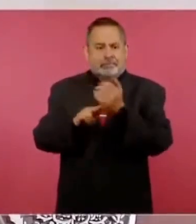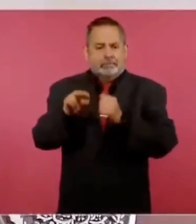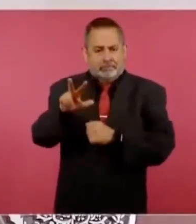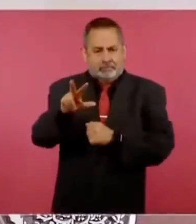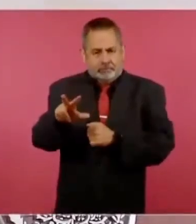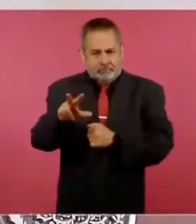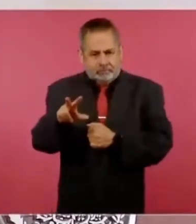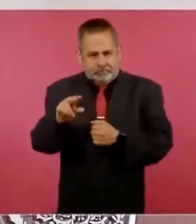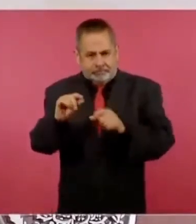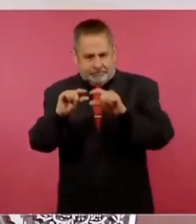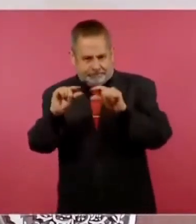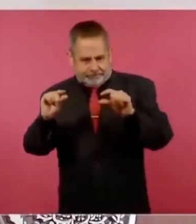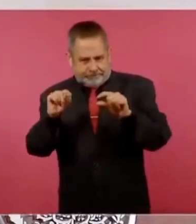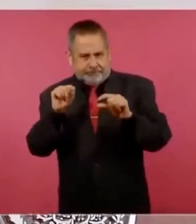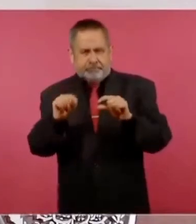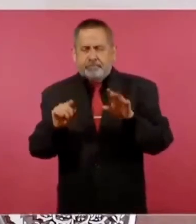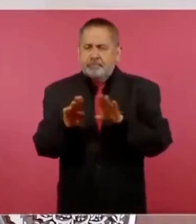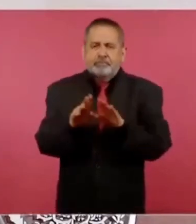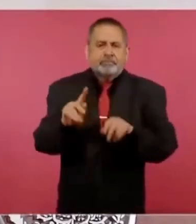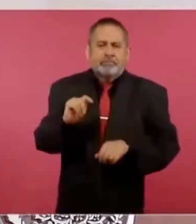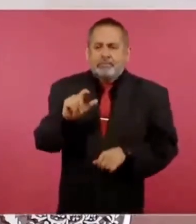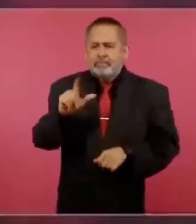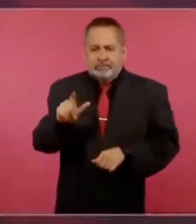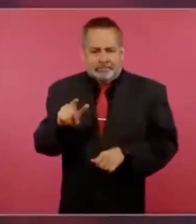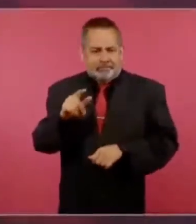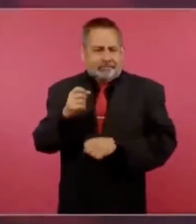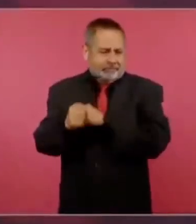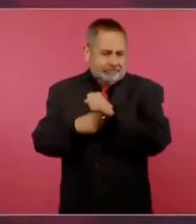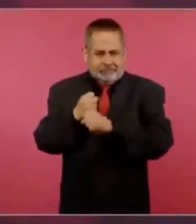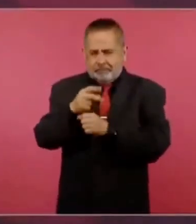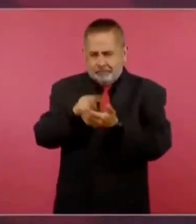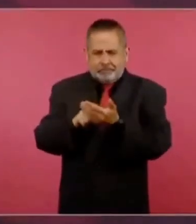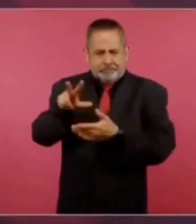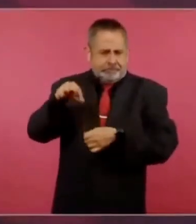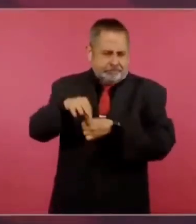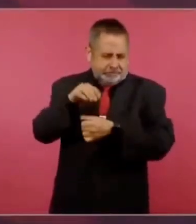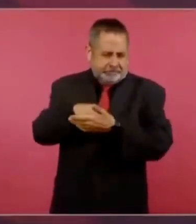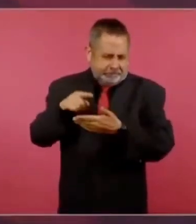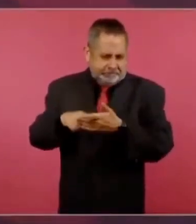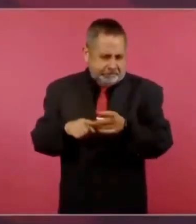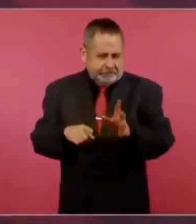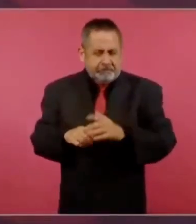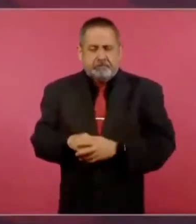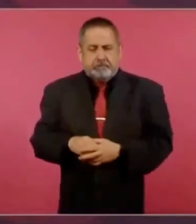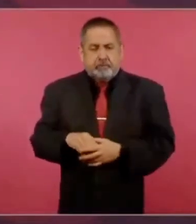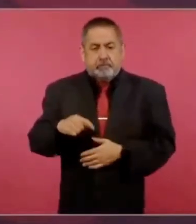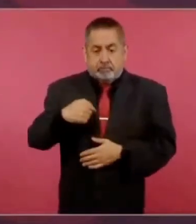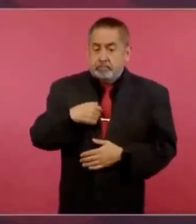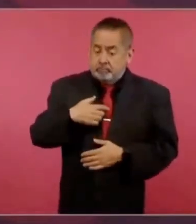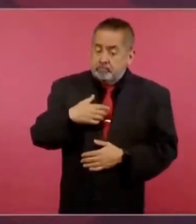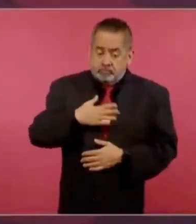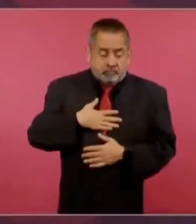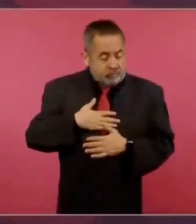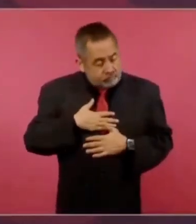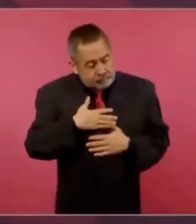en la parte de cómo estuvo la elección del 18 y cómo le agradecía a él